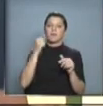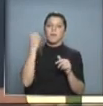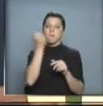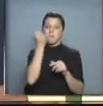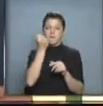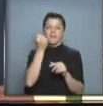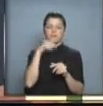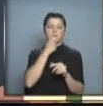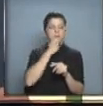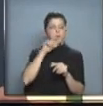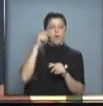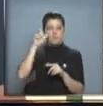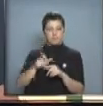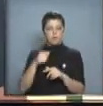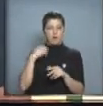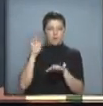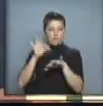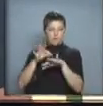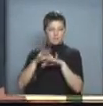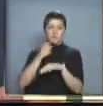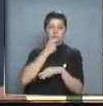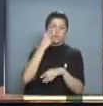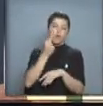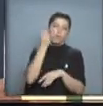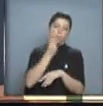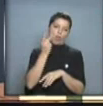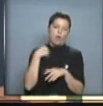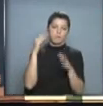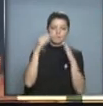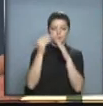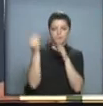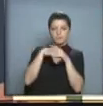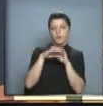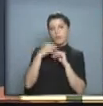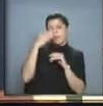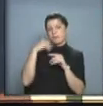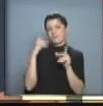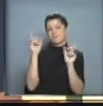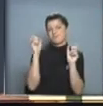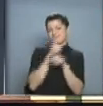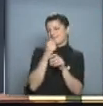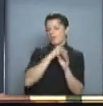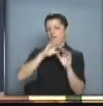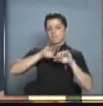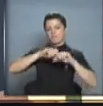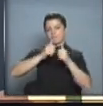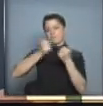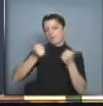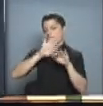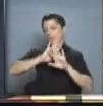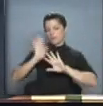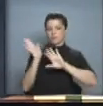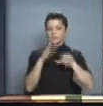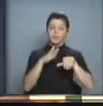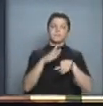Porque vos, por ejemplo, estás con una persona así nomás, te mudás con esa persona, bueno, pero después te peleás y chao, listo. Pero vos le estás dando un valor entonces a eso. Pero también